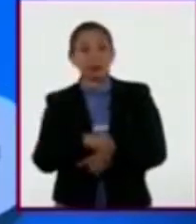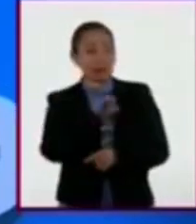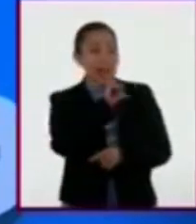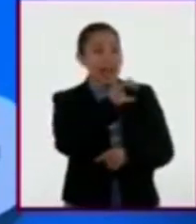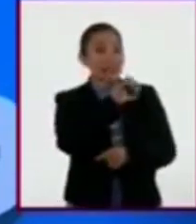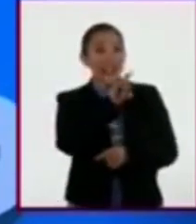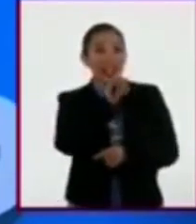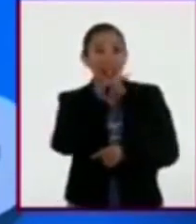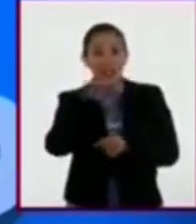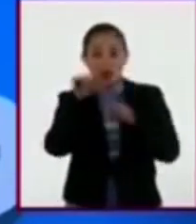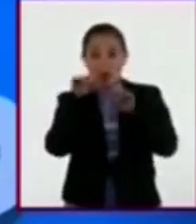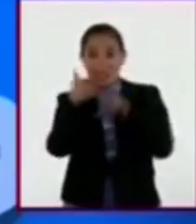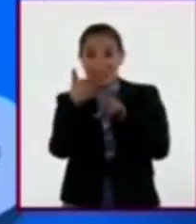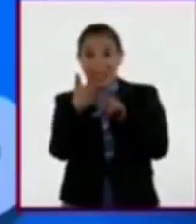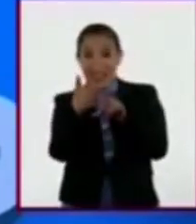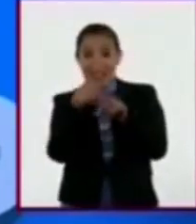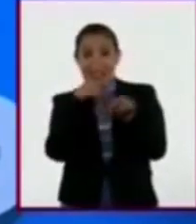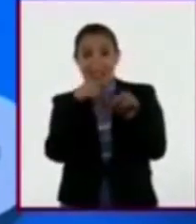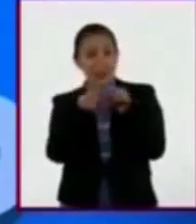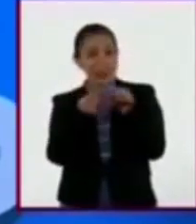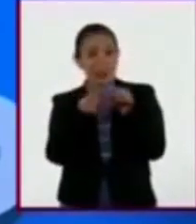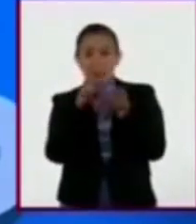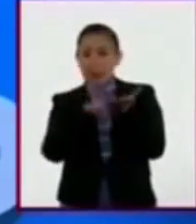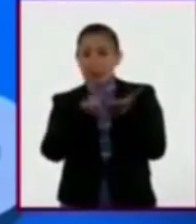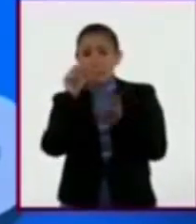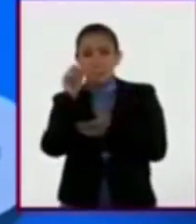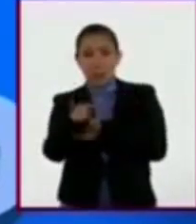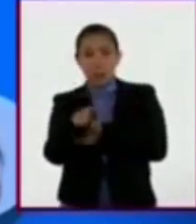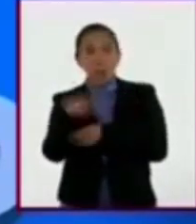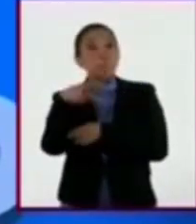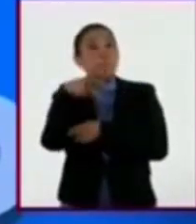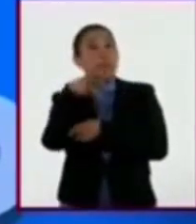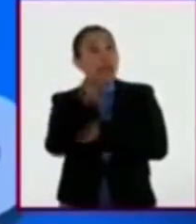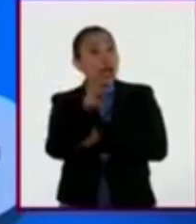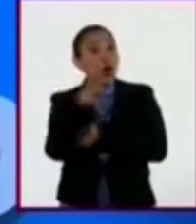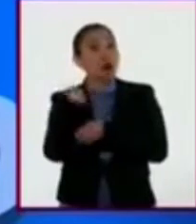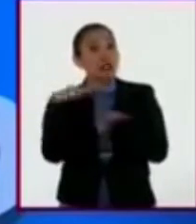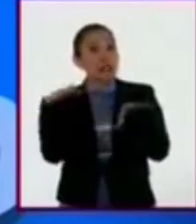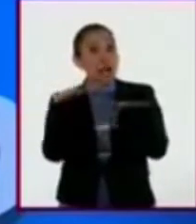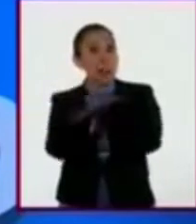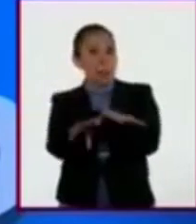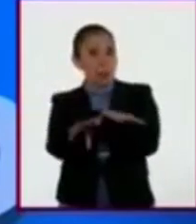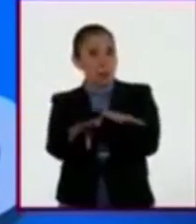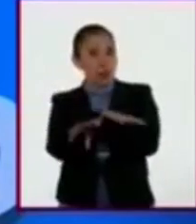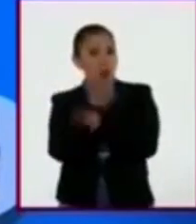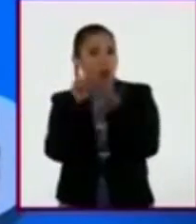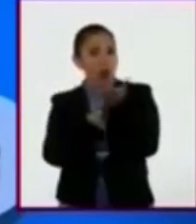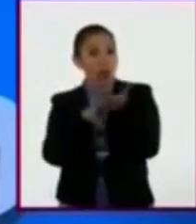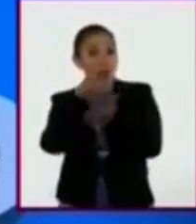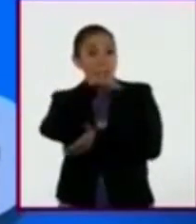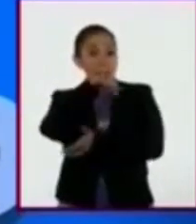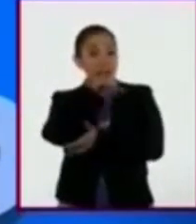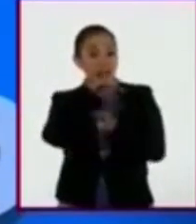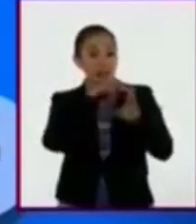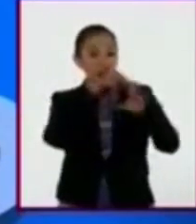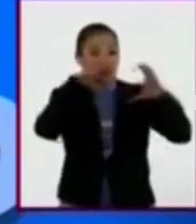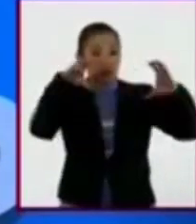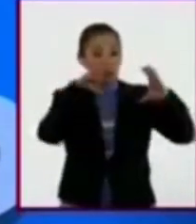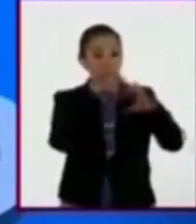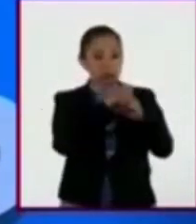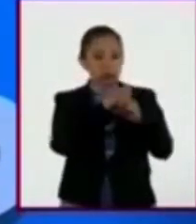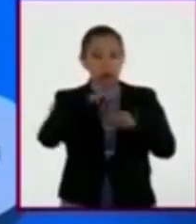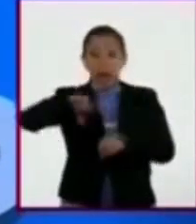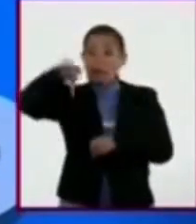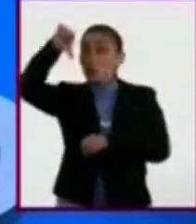aceleración debida a la gravedad siempre tendrá el mismo valor. Sin embargo, si cambiamos el valor de la masa o la altura,